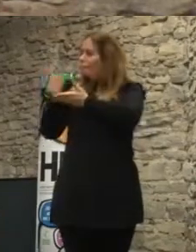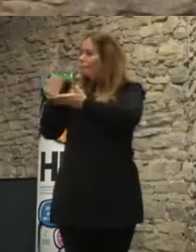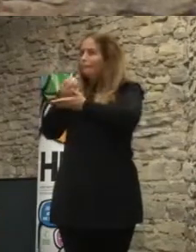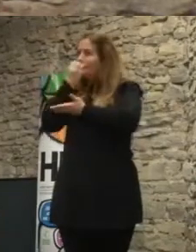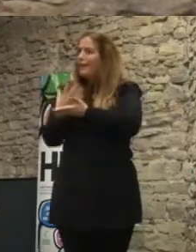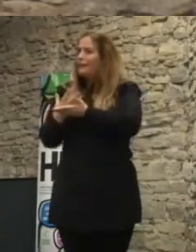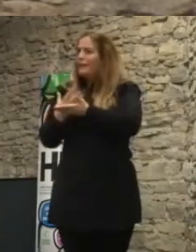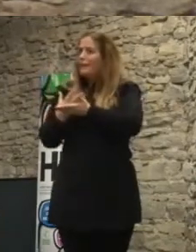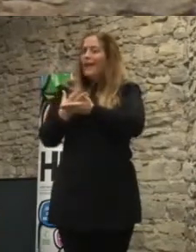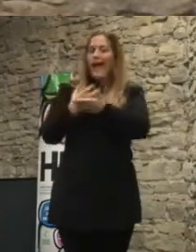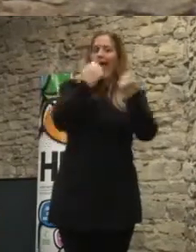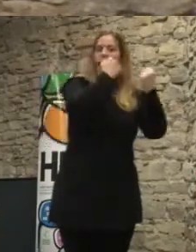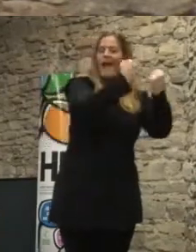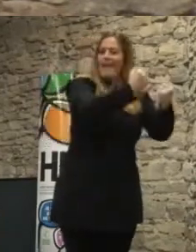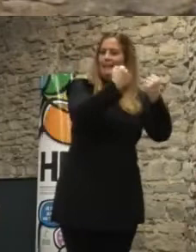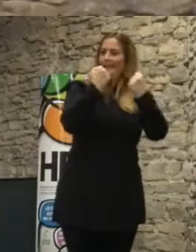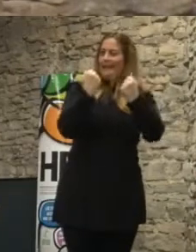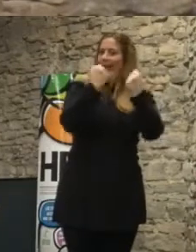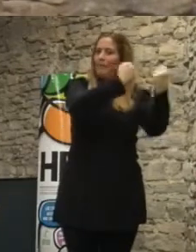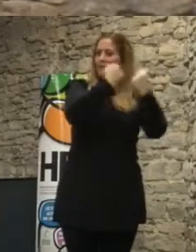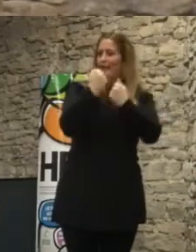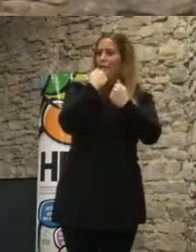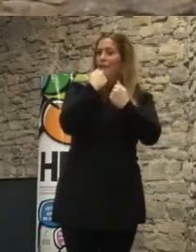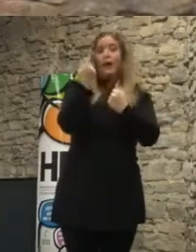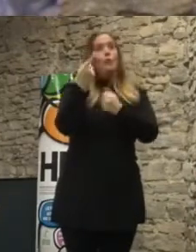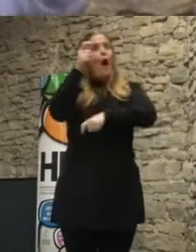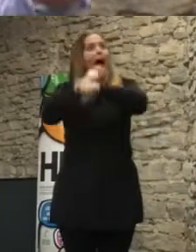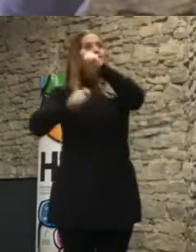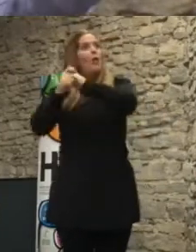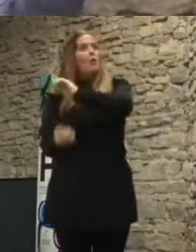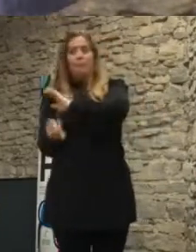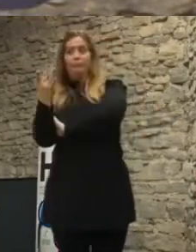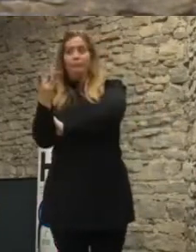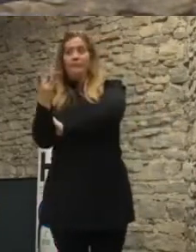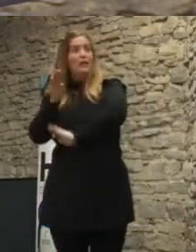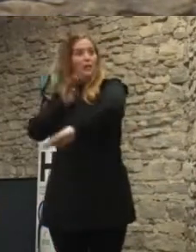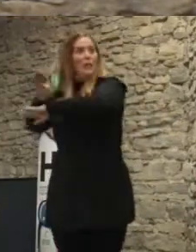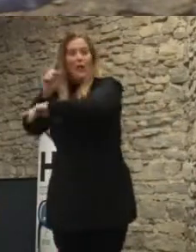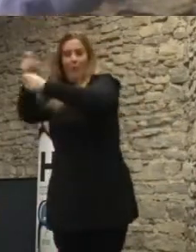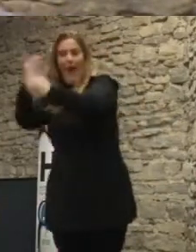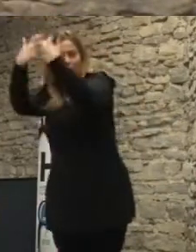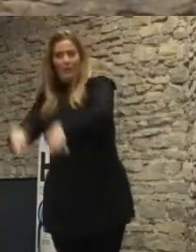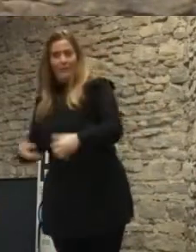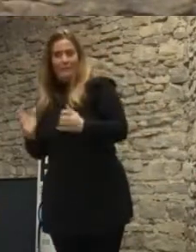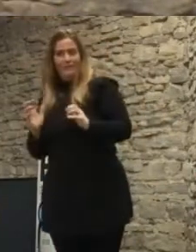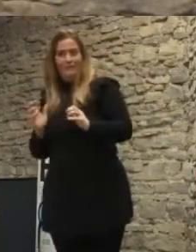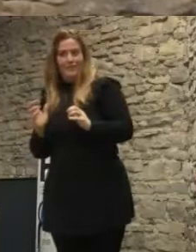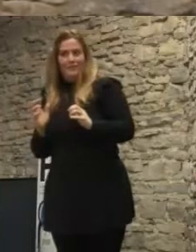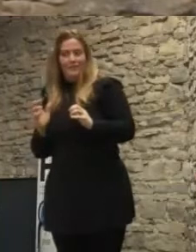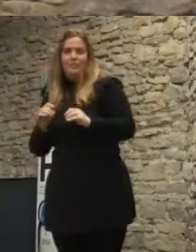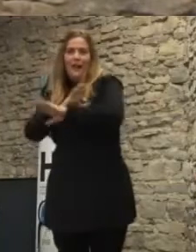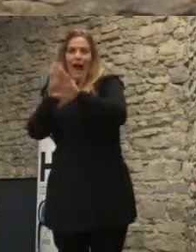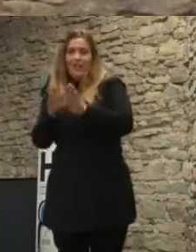una asociación y tendrás una subvención, pues sí, ¿no? Entonces ahí esto se